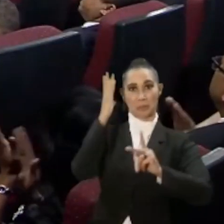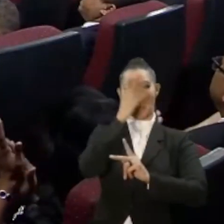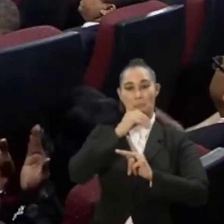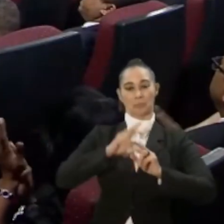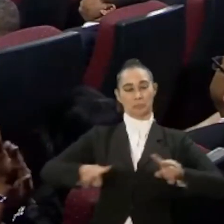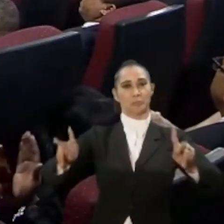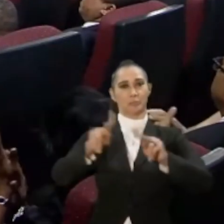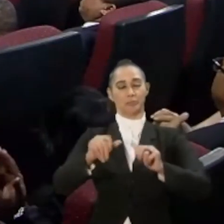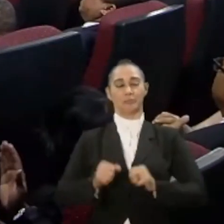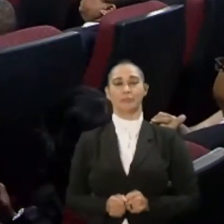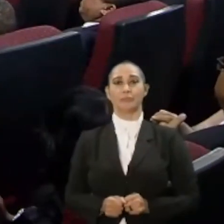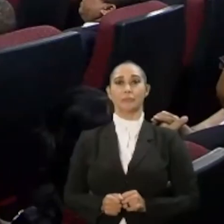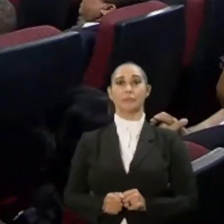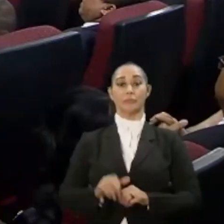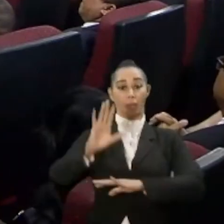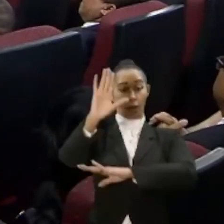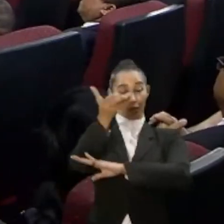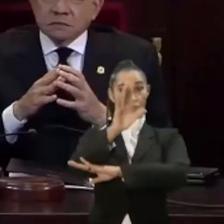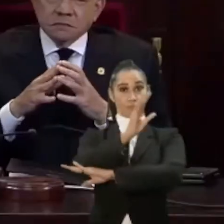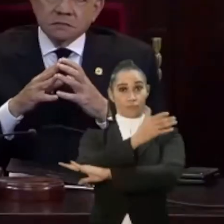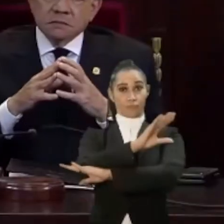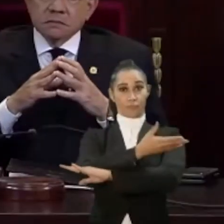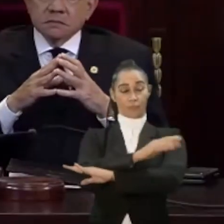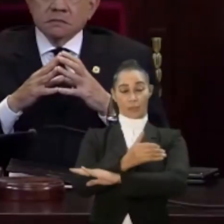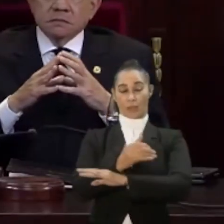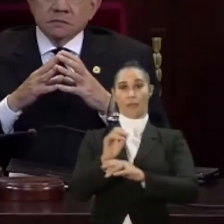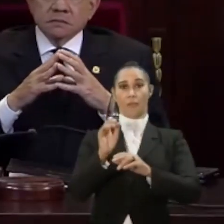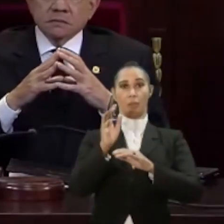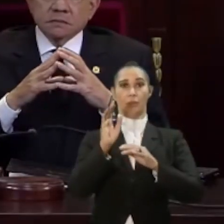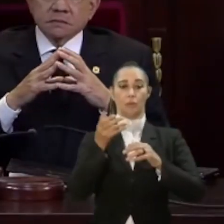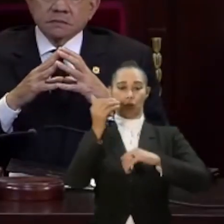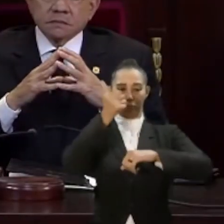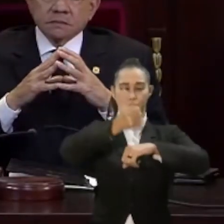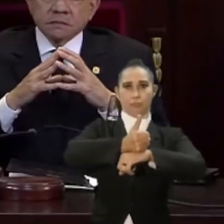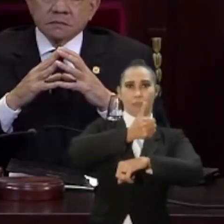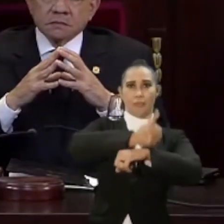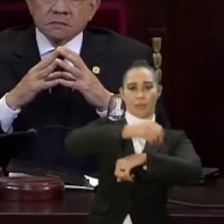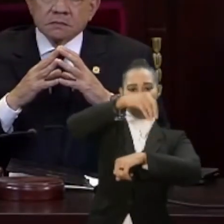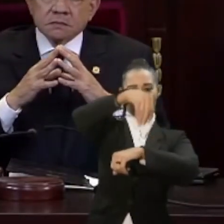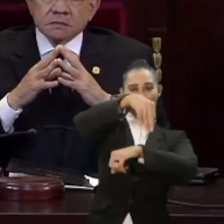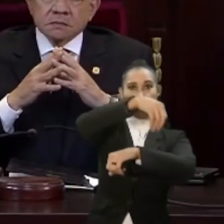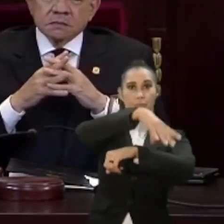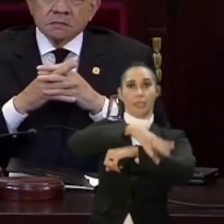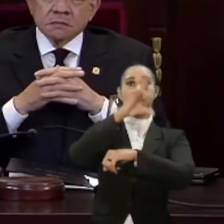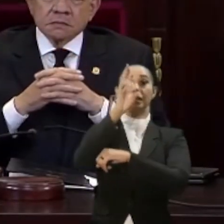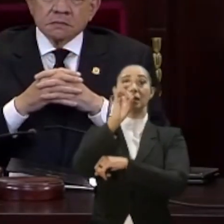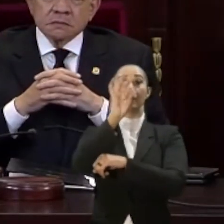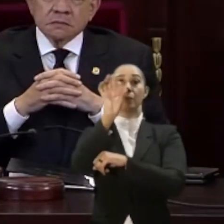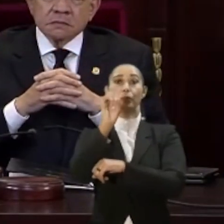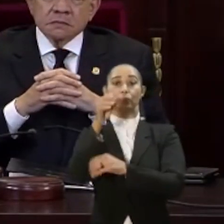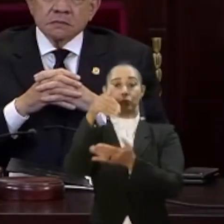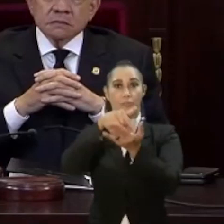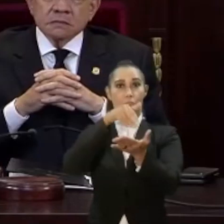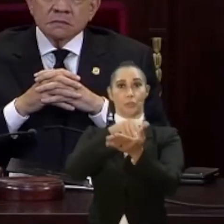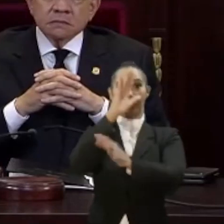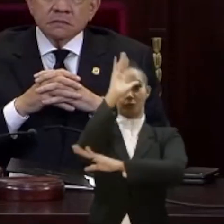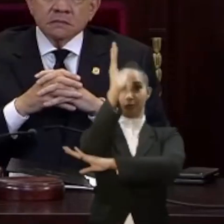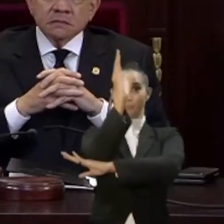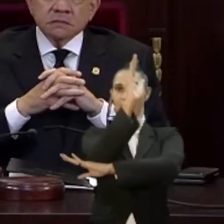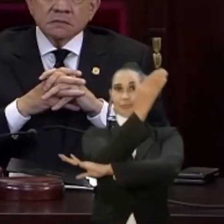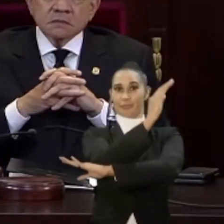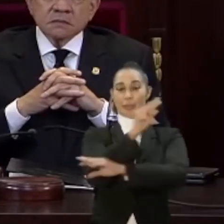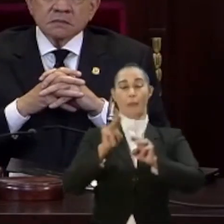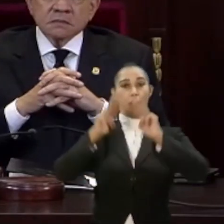Hemos priorizado la reforestación y el manejo forestal sostenible con la plantación de más de 7.4 millones de árboles entre